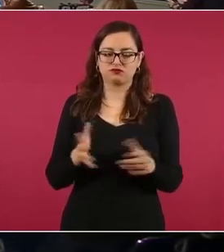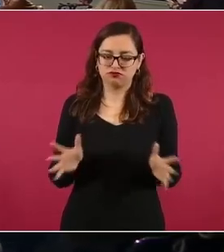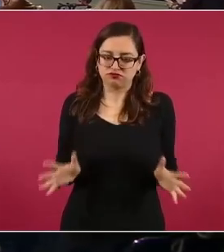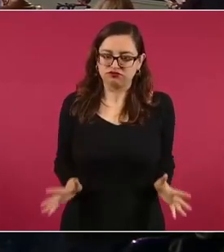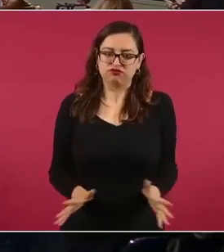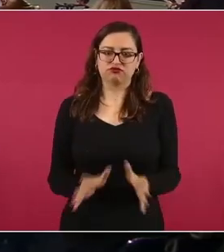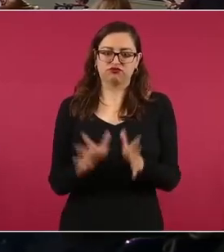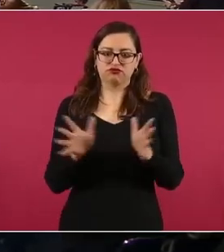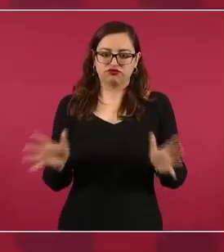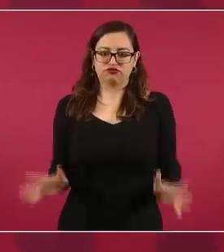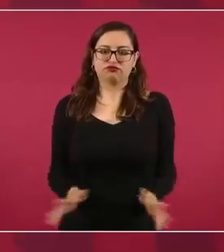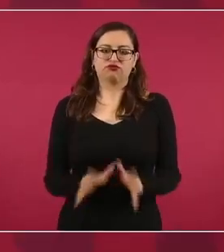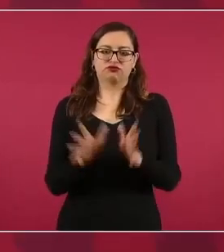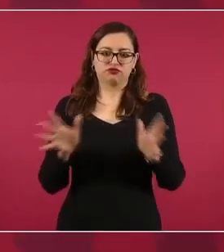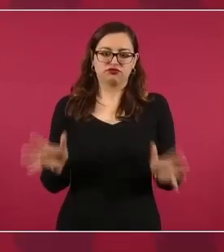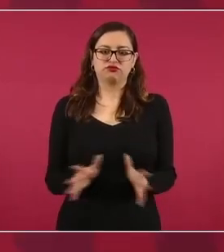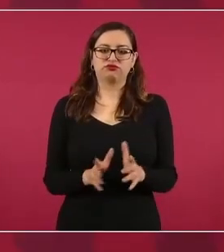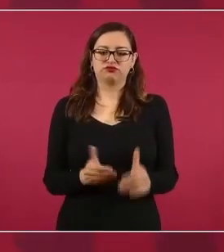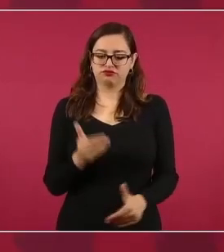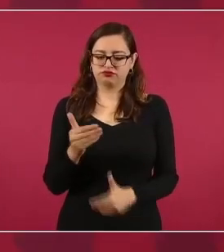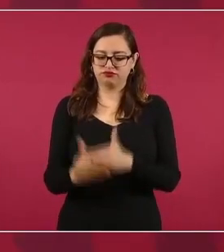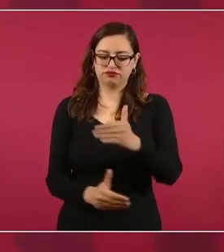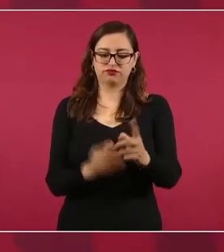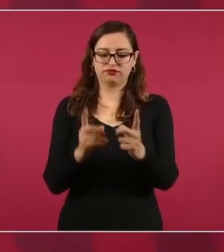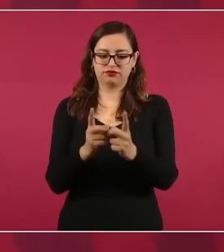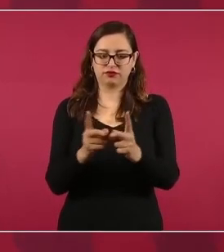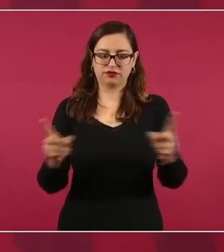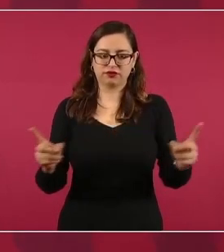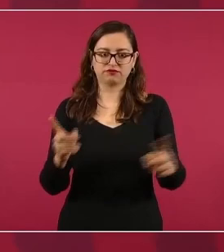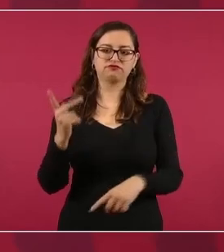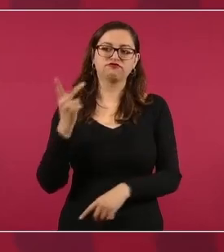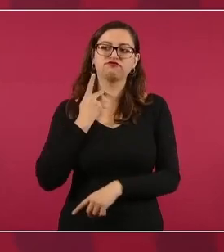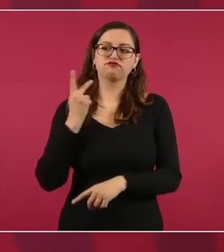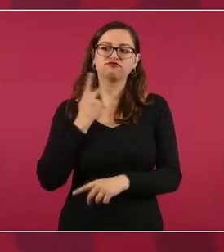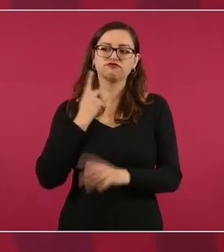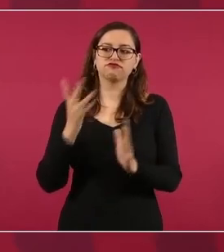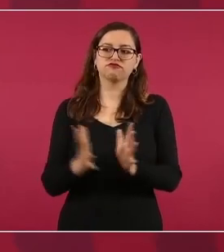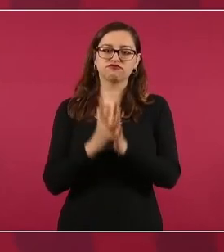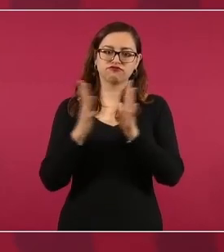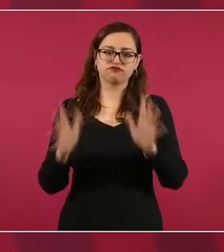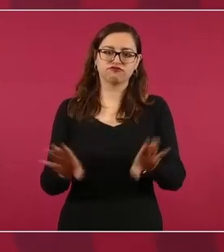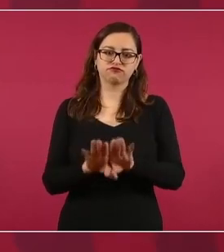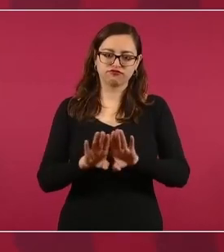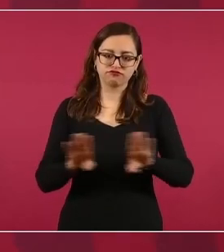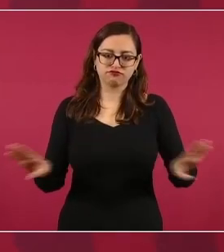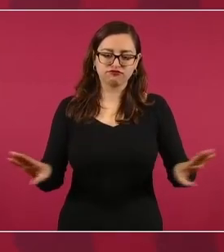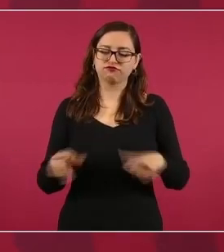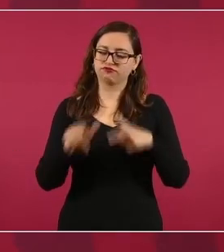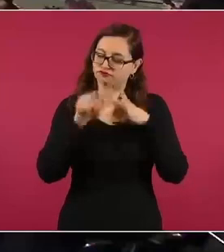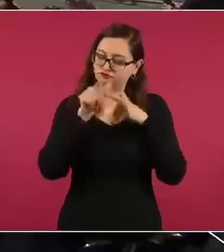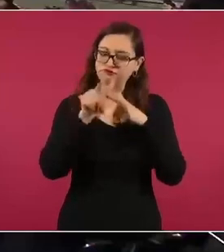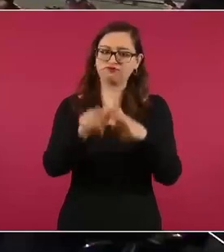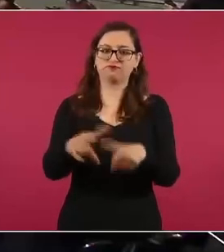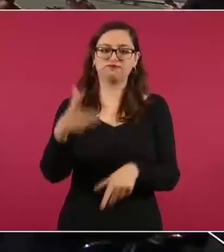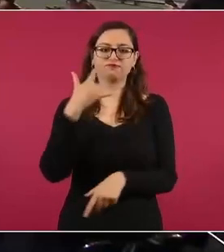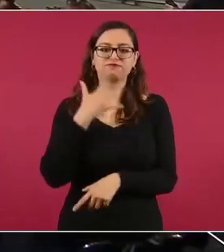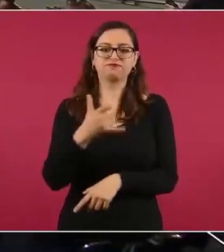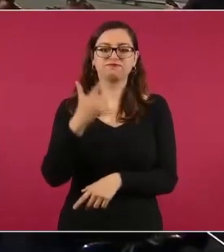impulsando el desarrollo político democrático de nuestro país.